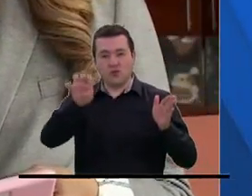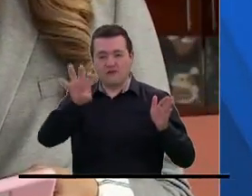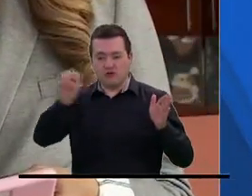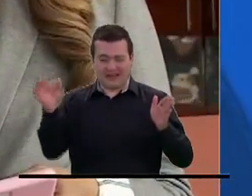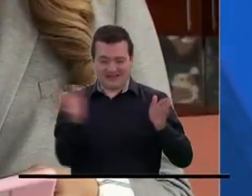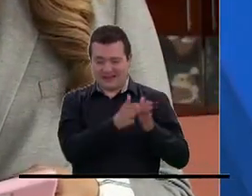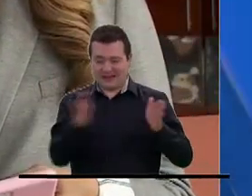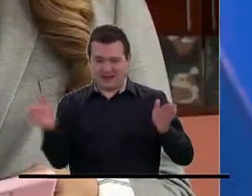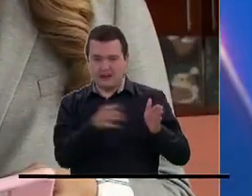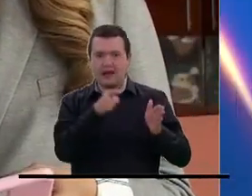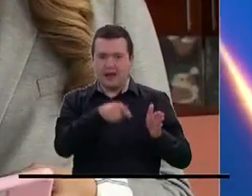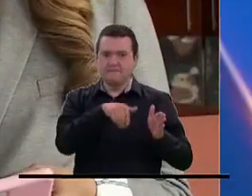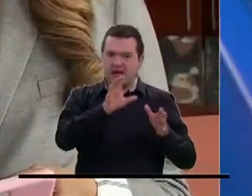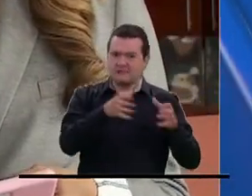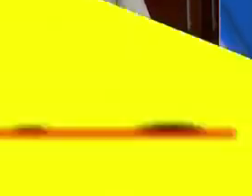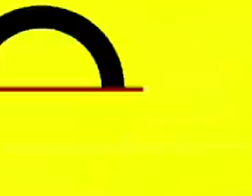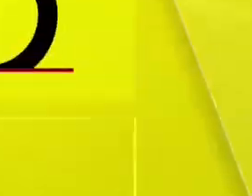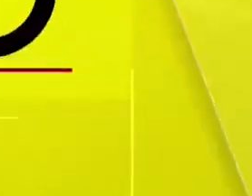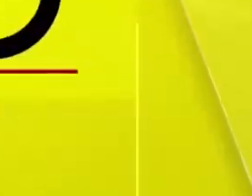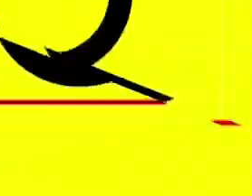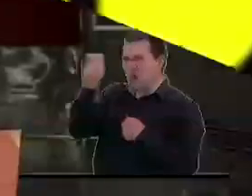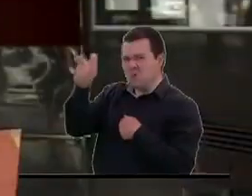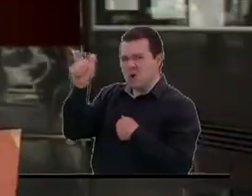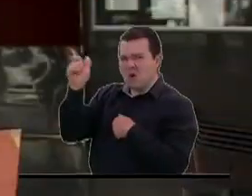los ex cabecillas a la JEP?